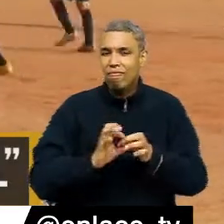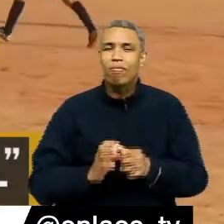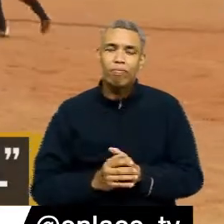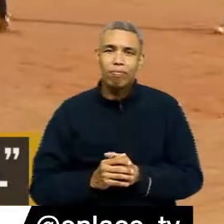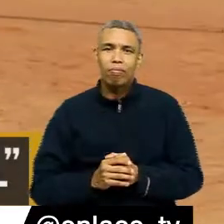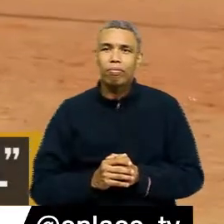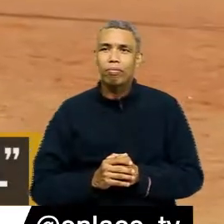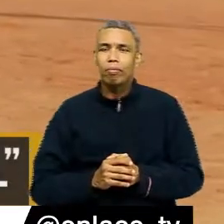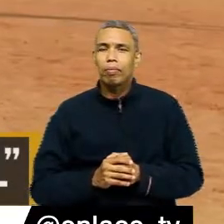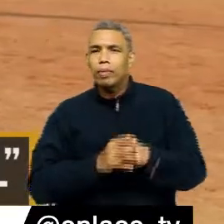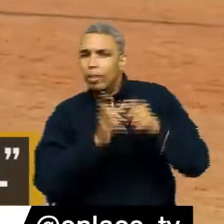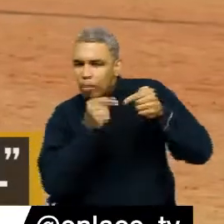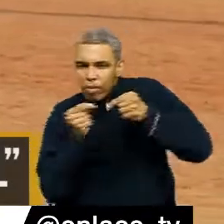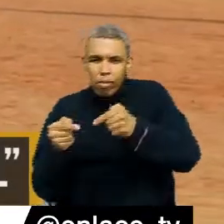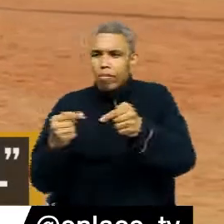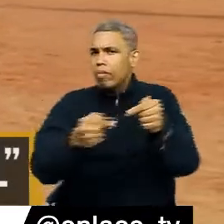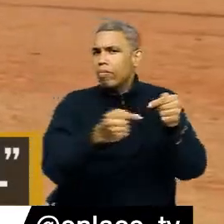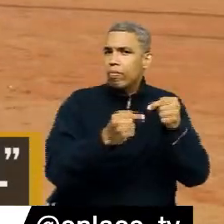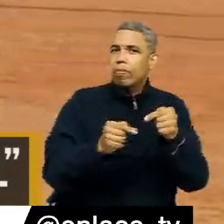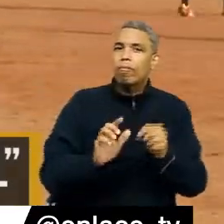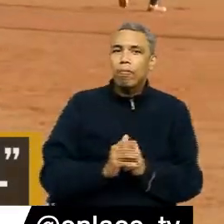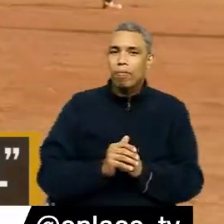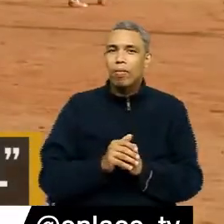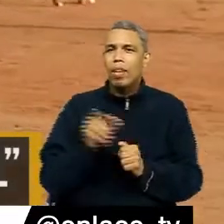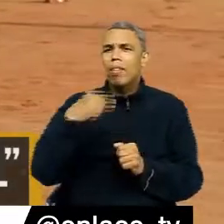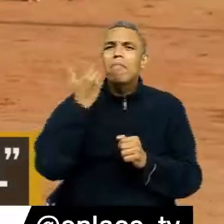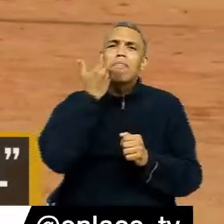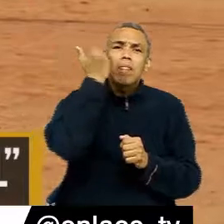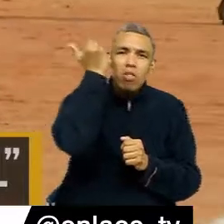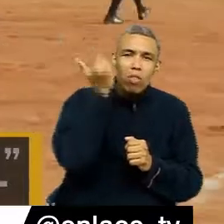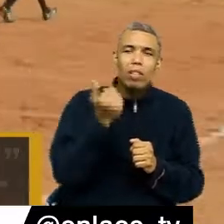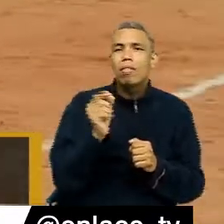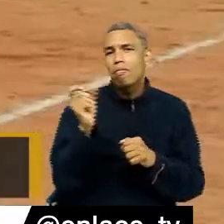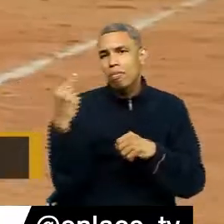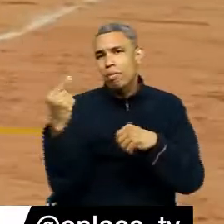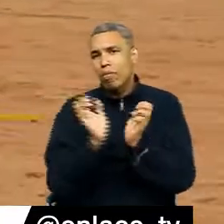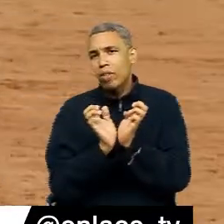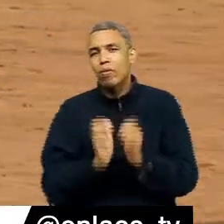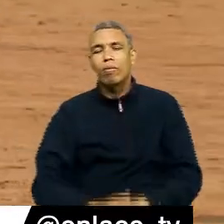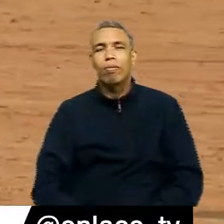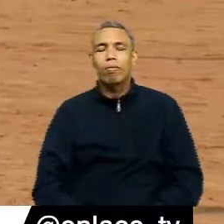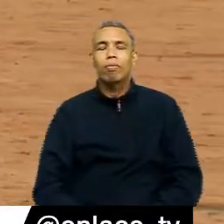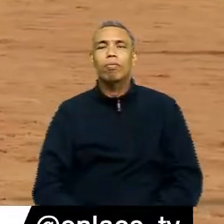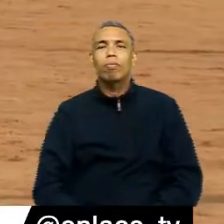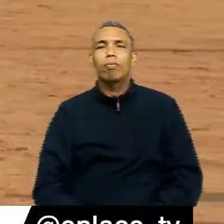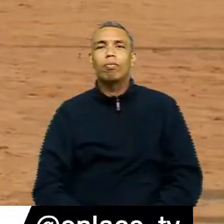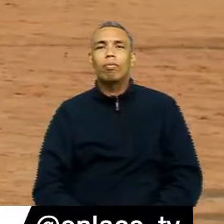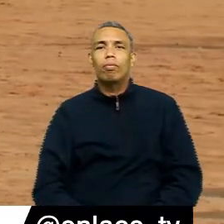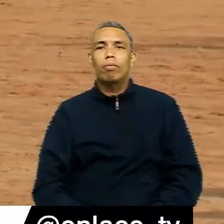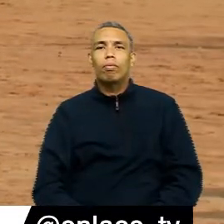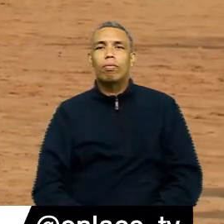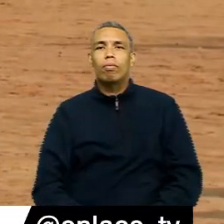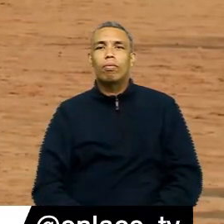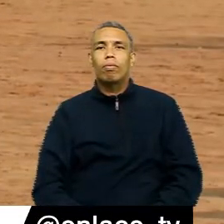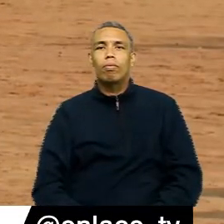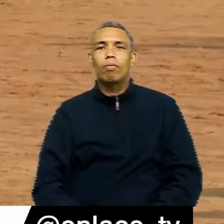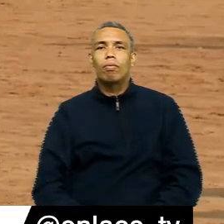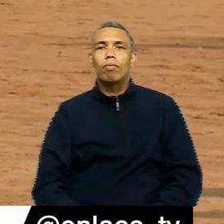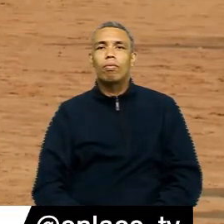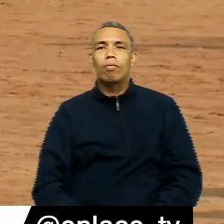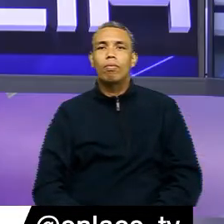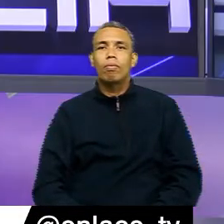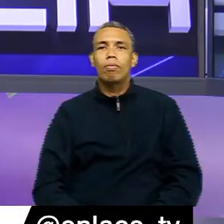este campeonato 40 años Yo Amo el Fútbol se disputan en la cancha de fútbol del barrio Primero de Mayo.